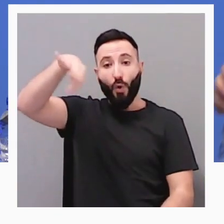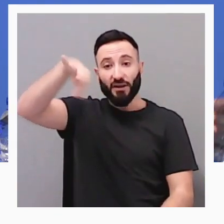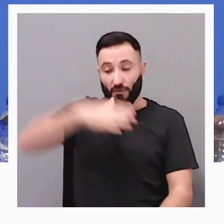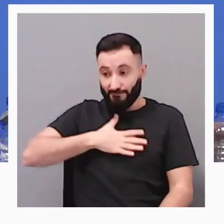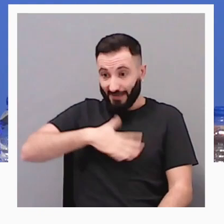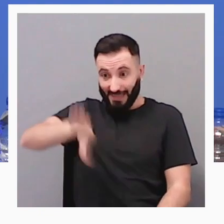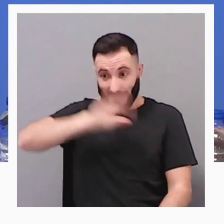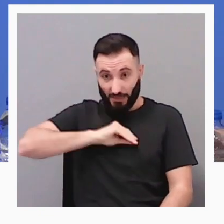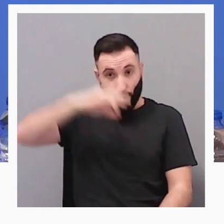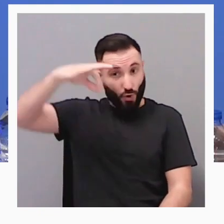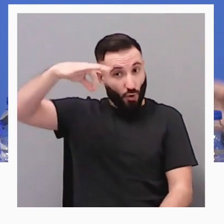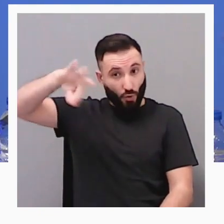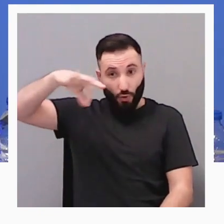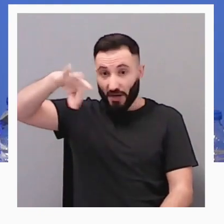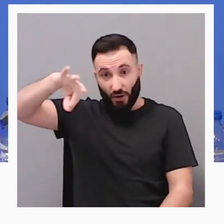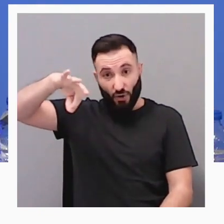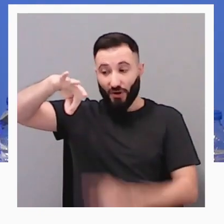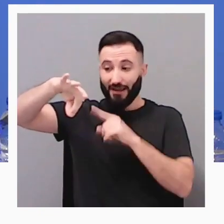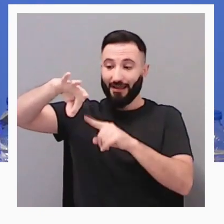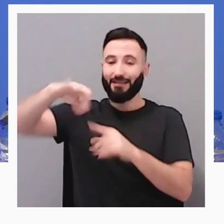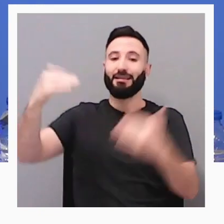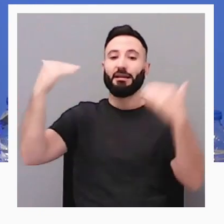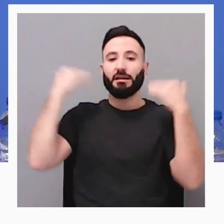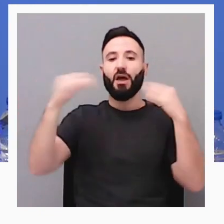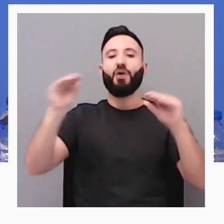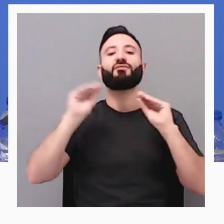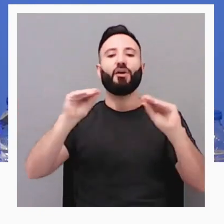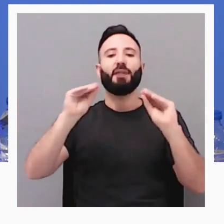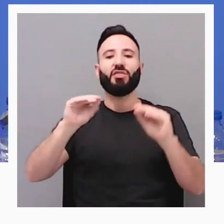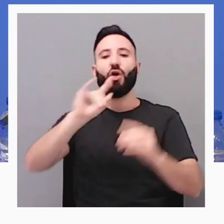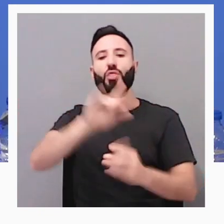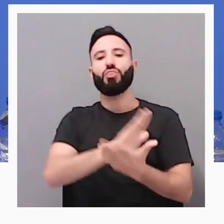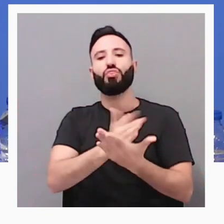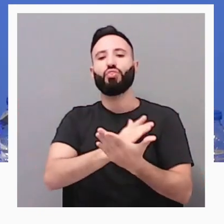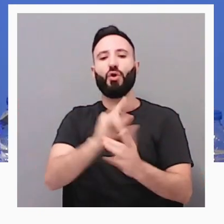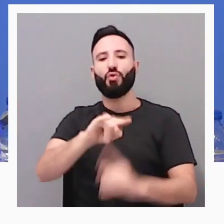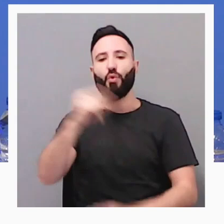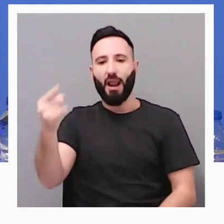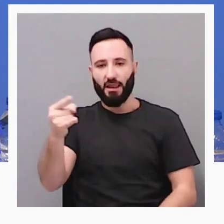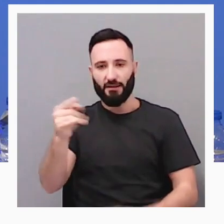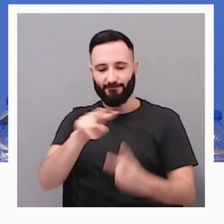que pudiera estar dando una formación dual, una formación para el empleo,